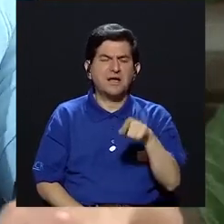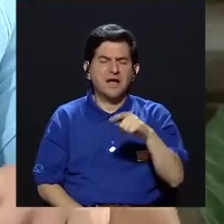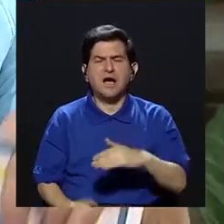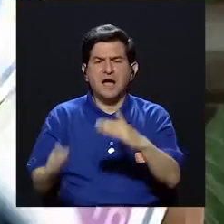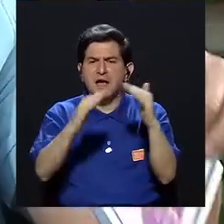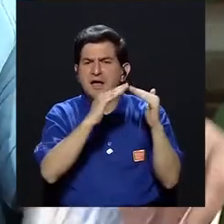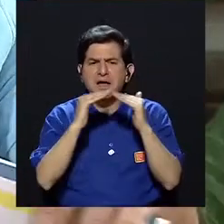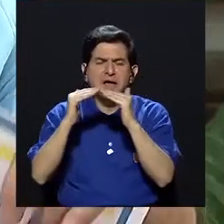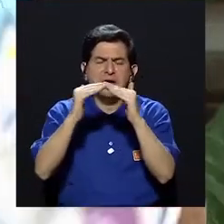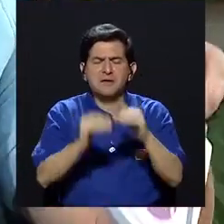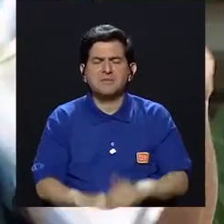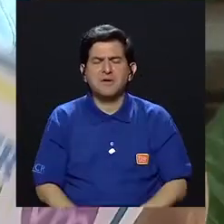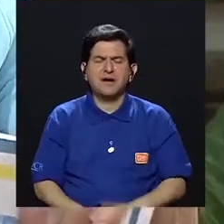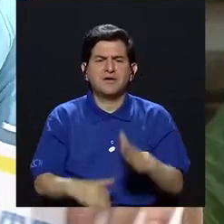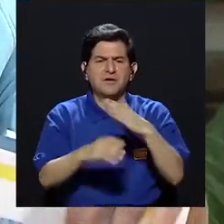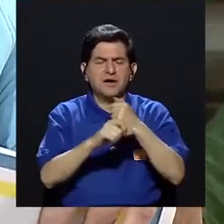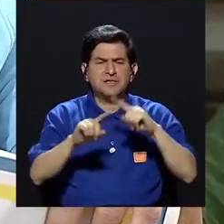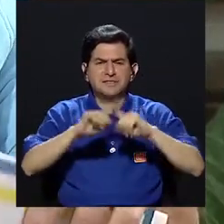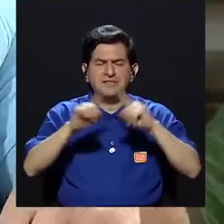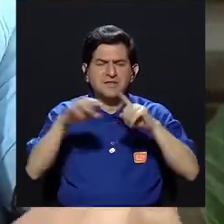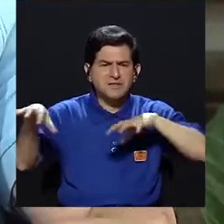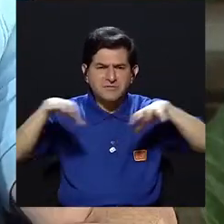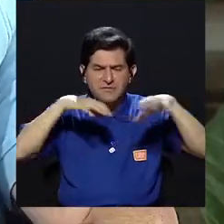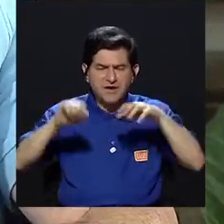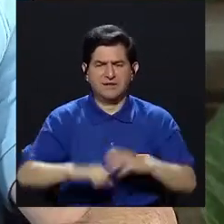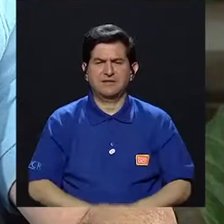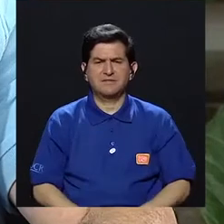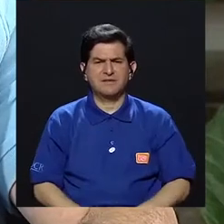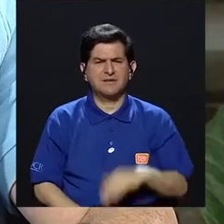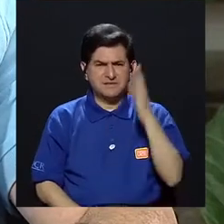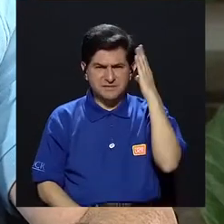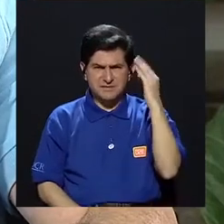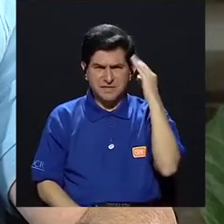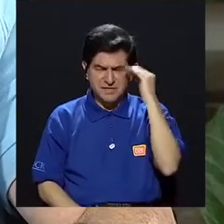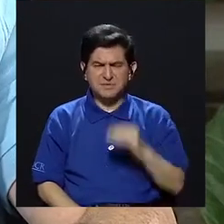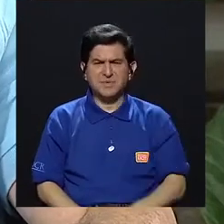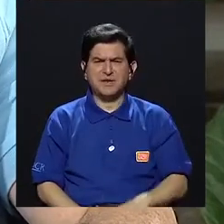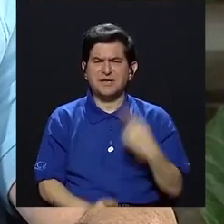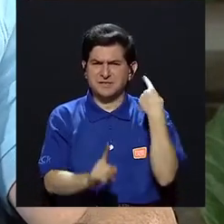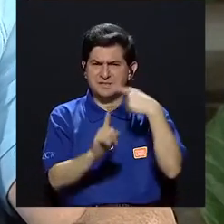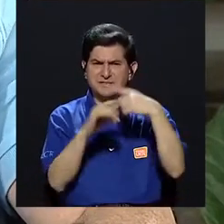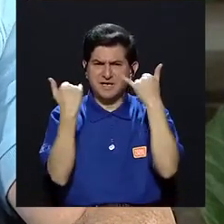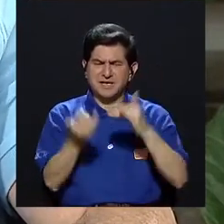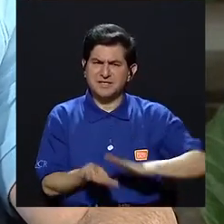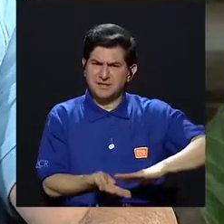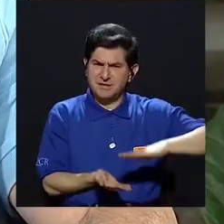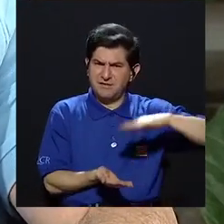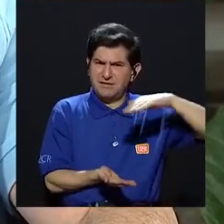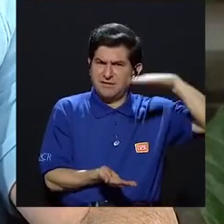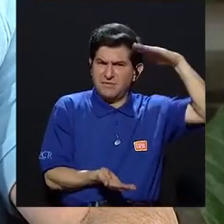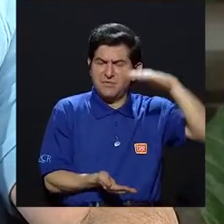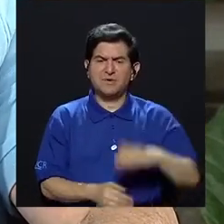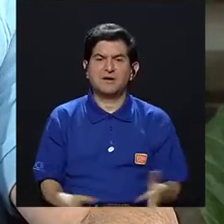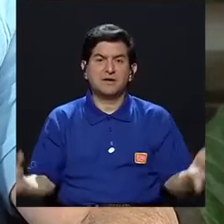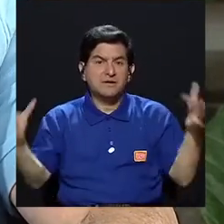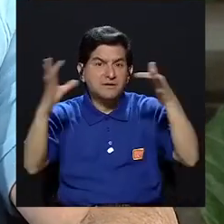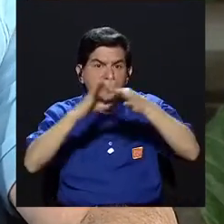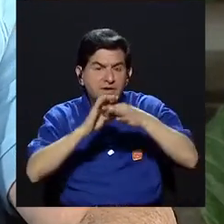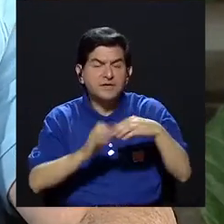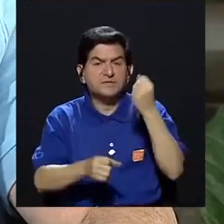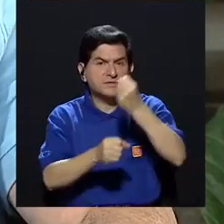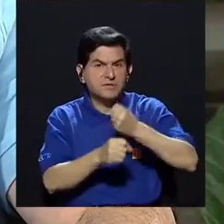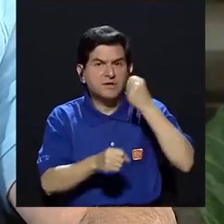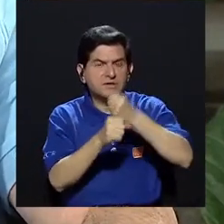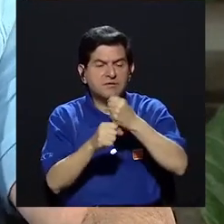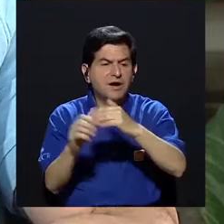barrio y organizándose y haciendo ferias y todo eso. ¿Hay experiencias positivas que ustedes ya han acumulado con respecto a